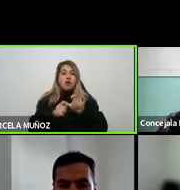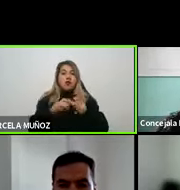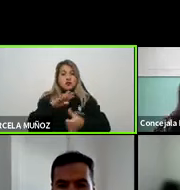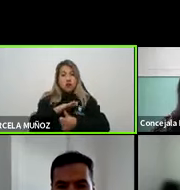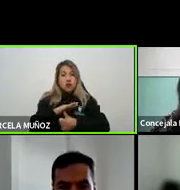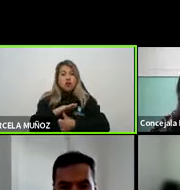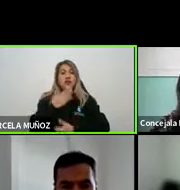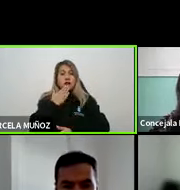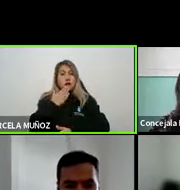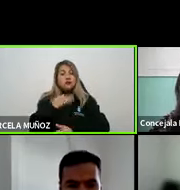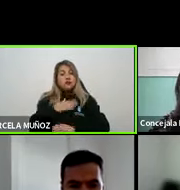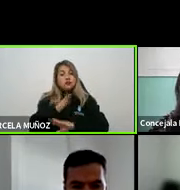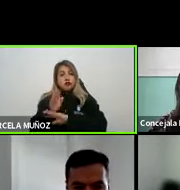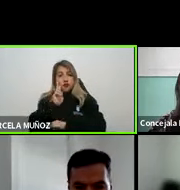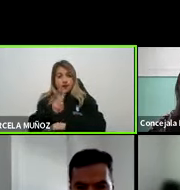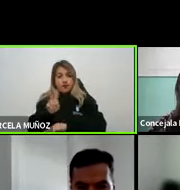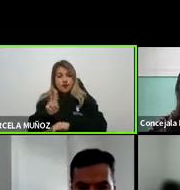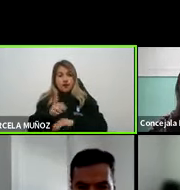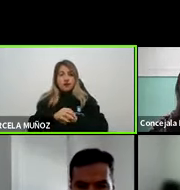también estuvo